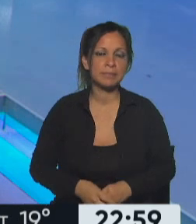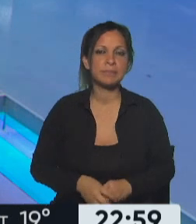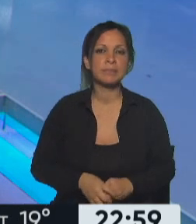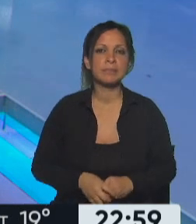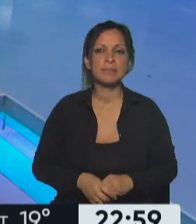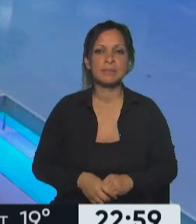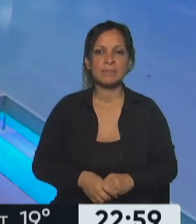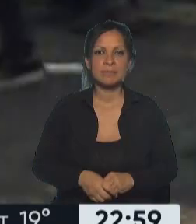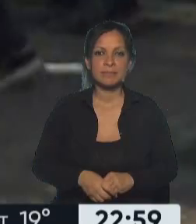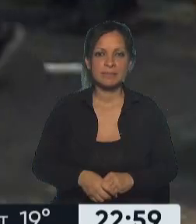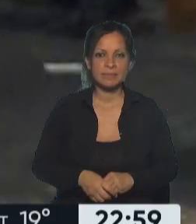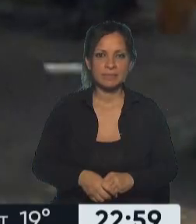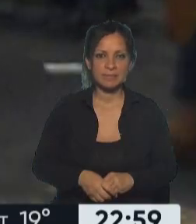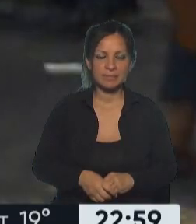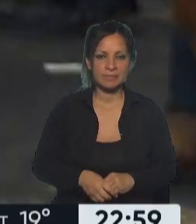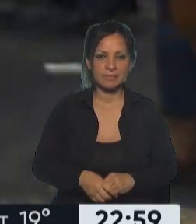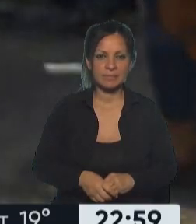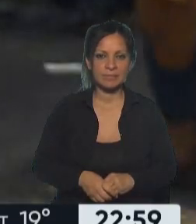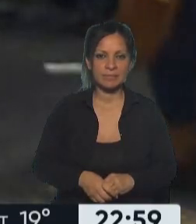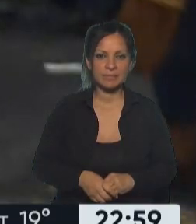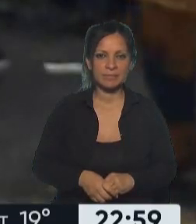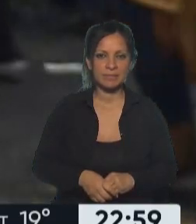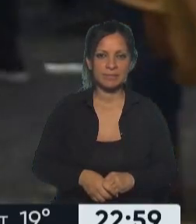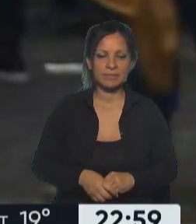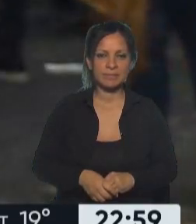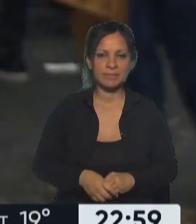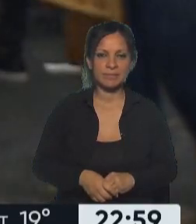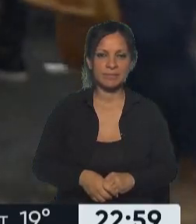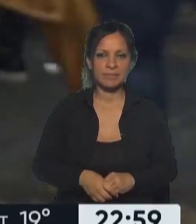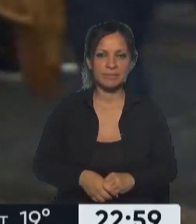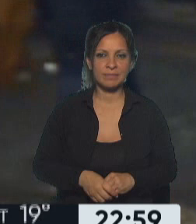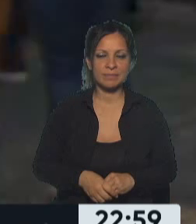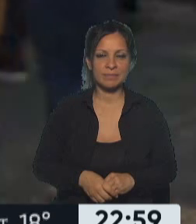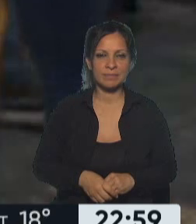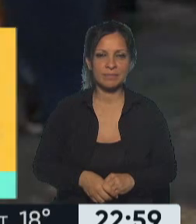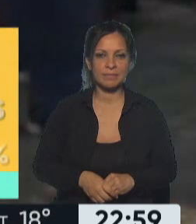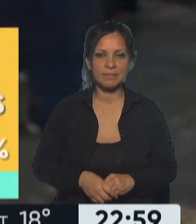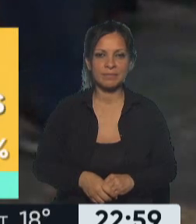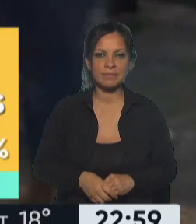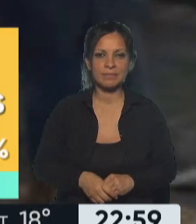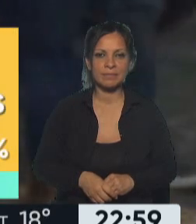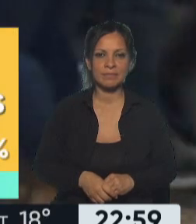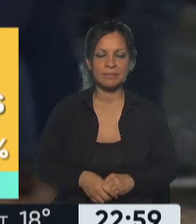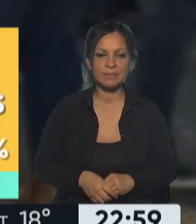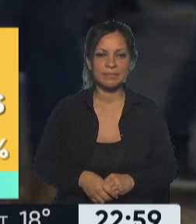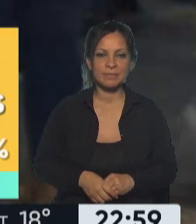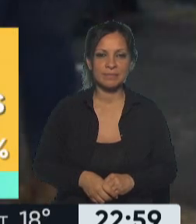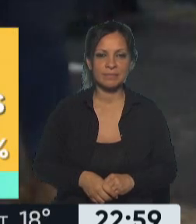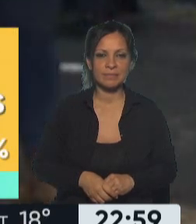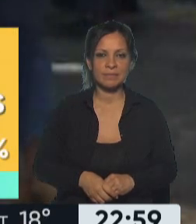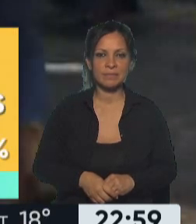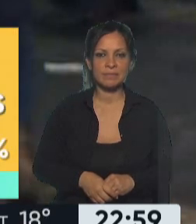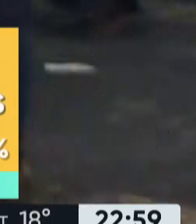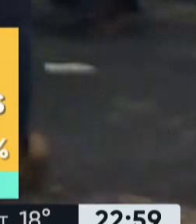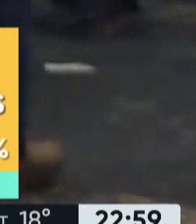Juez. Luis Juez ya ganó la interna y es candidato a senador nacional por Juntos por el Cambio Distrito Córdoba.